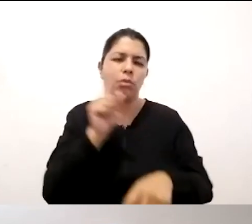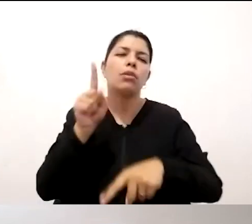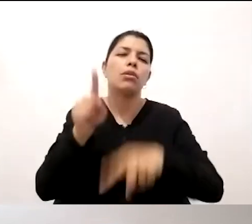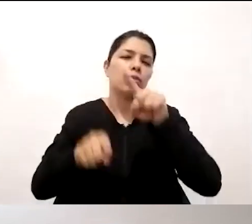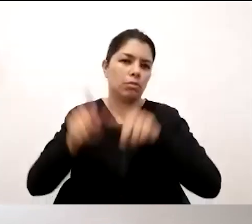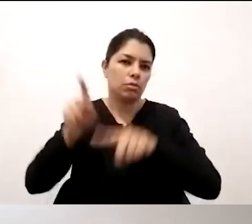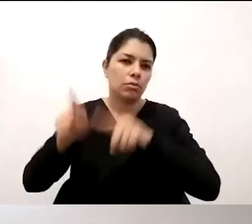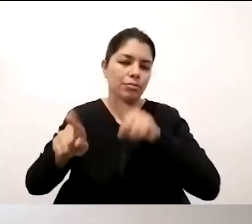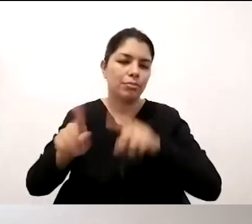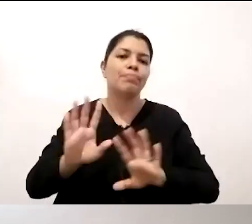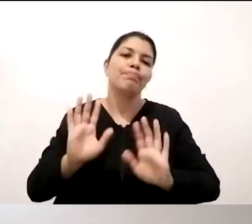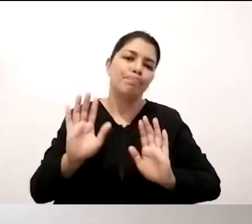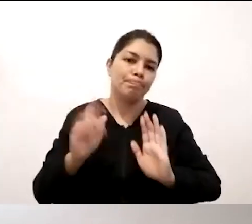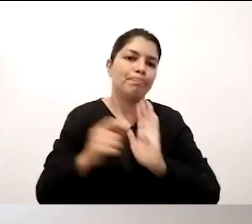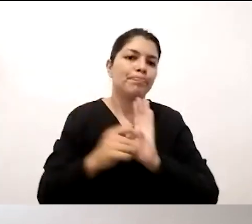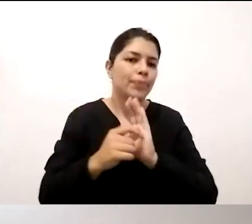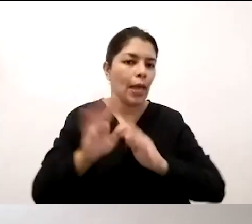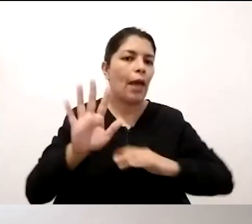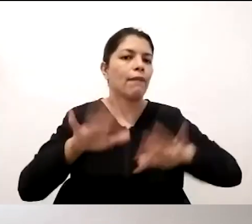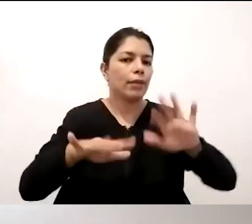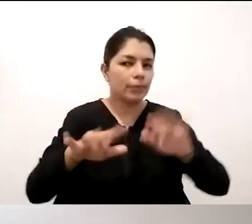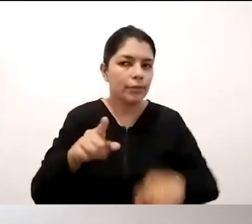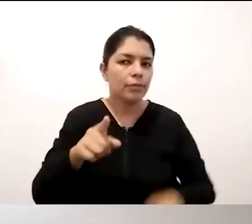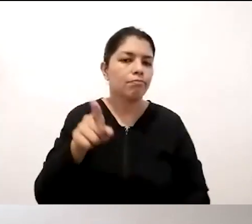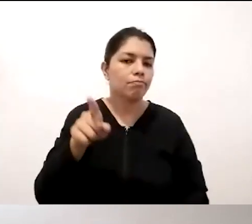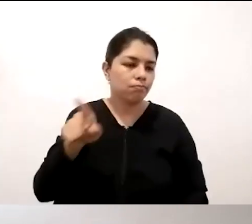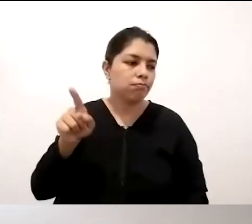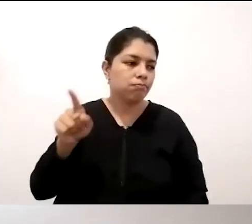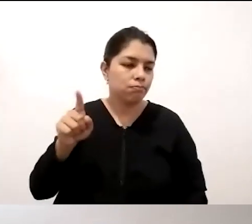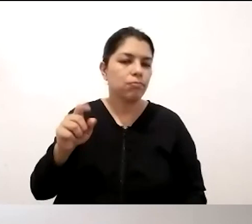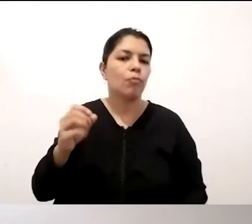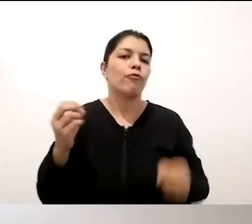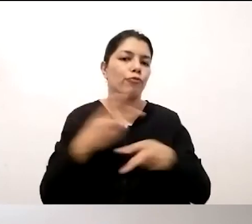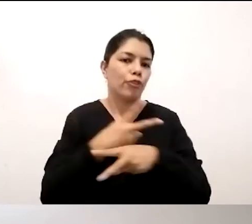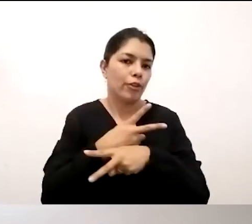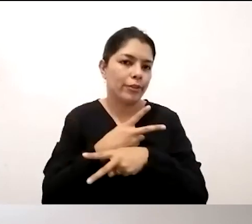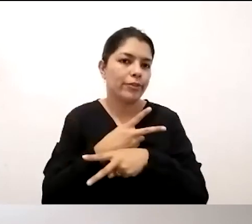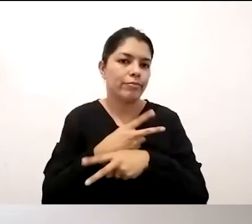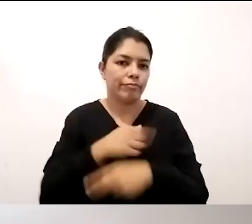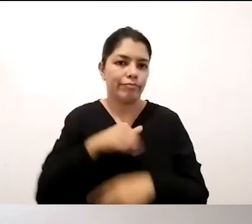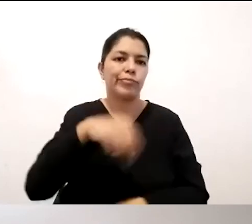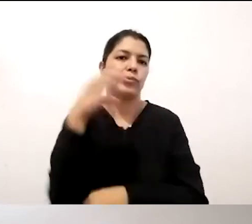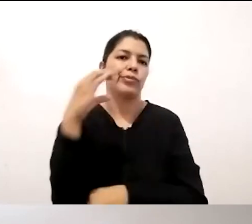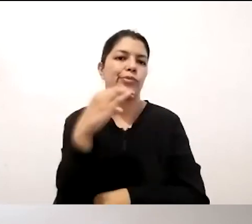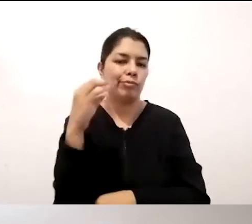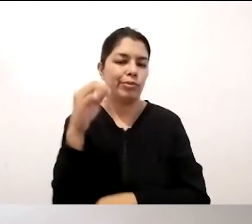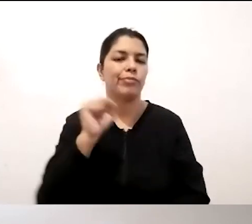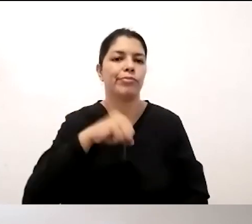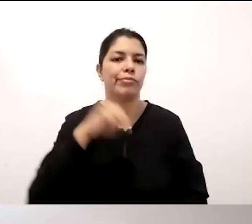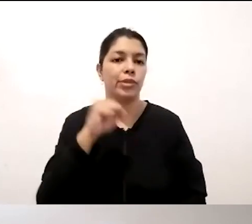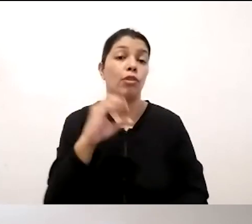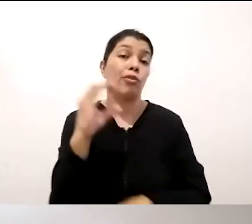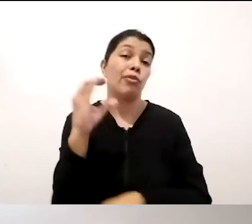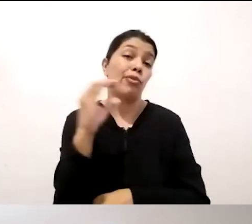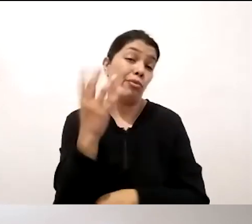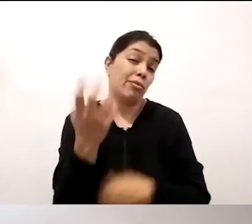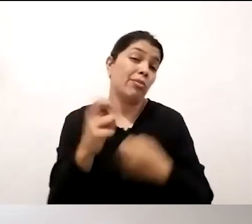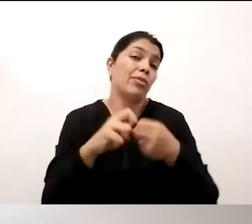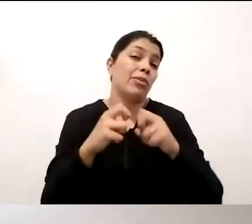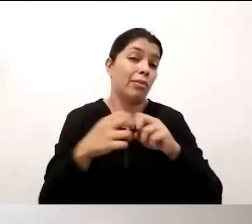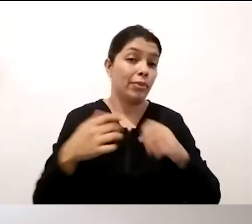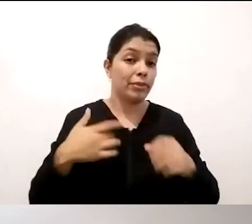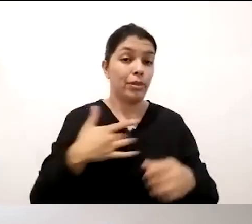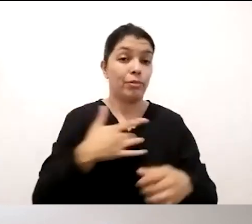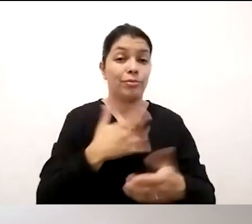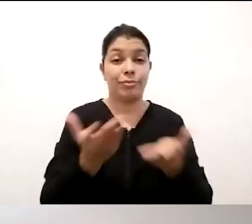presentan muchos casos de este tipo de violencia en un país como Colombia, donde pues hay tantas problemáticas con el sistema de salud y muchas veces